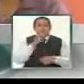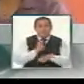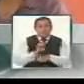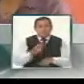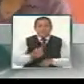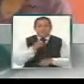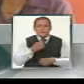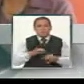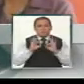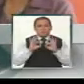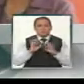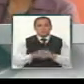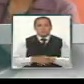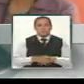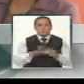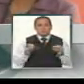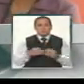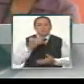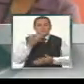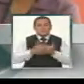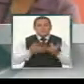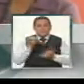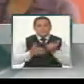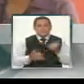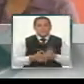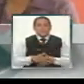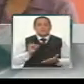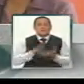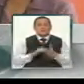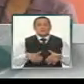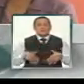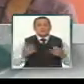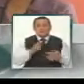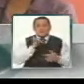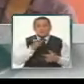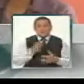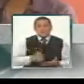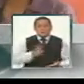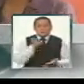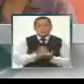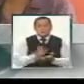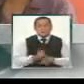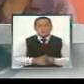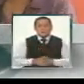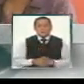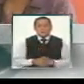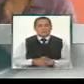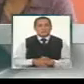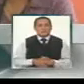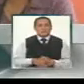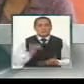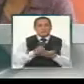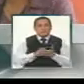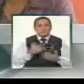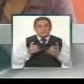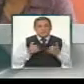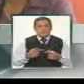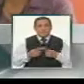precisamente el texto final que pudiera ser aprobado en esta binacional, y lo que queda es el